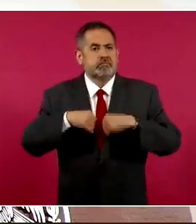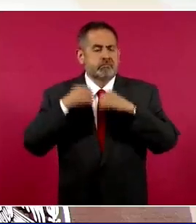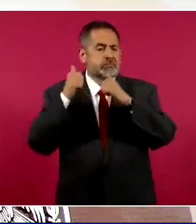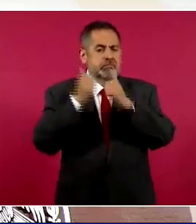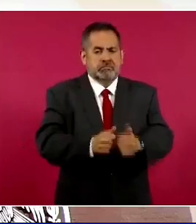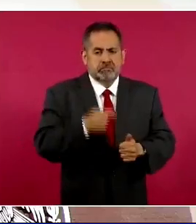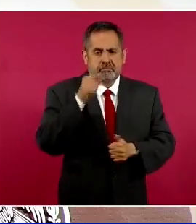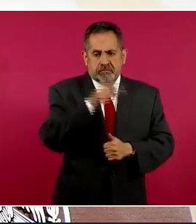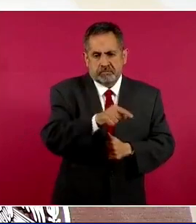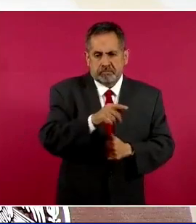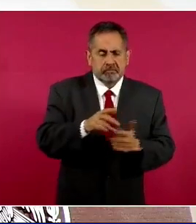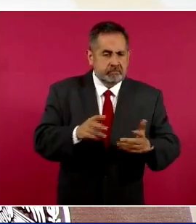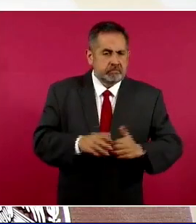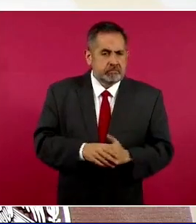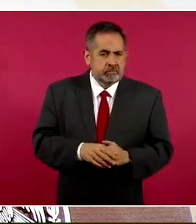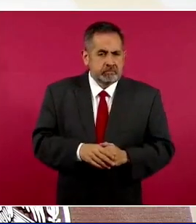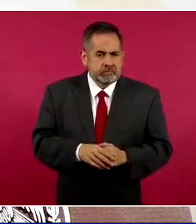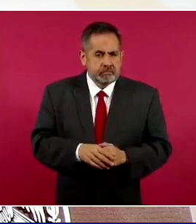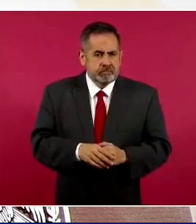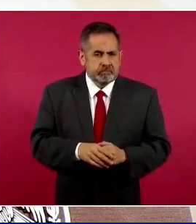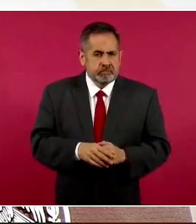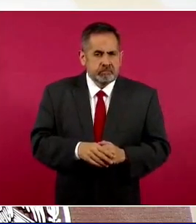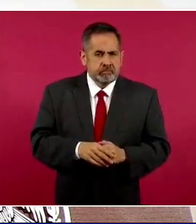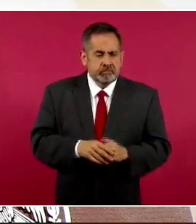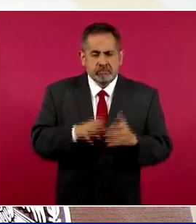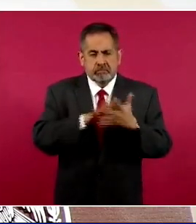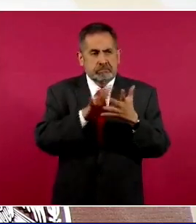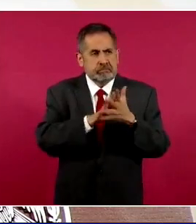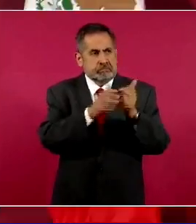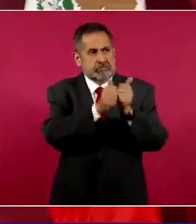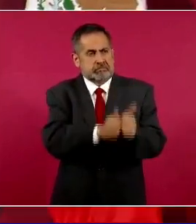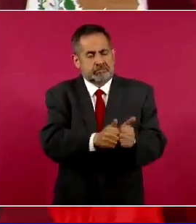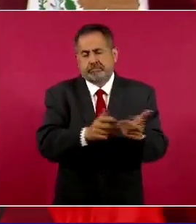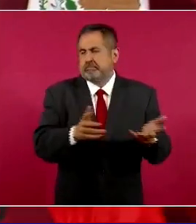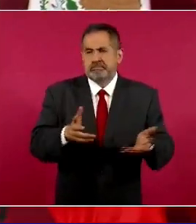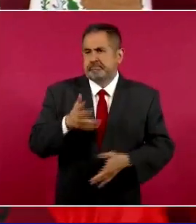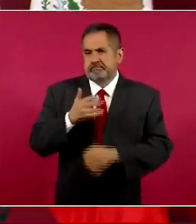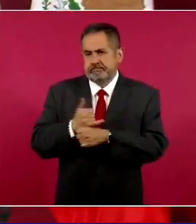y lo mantuviesen en la cárcel.